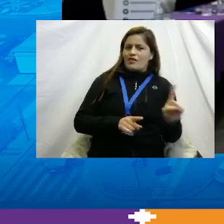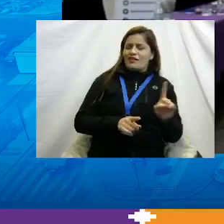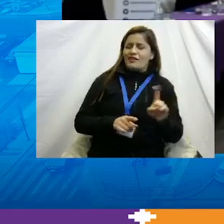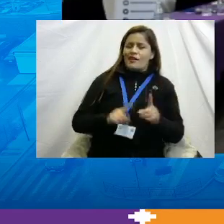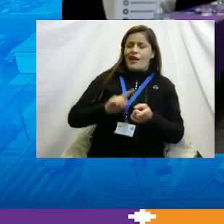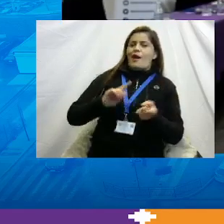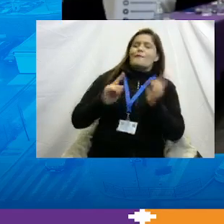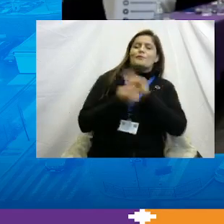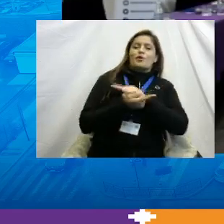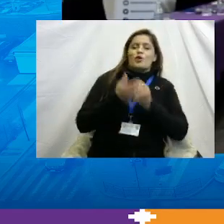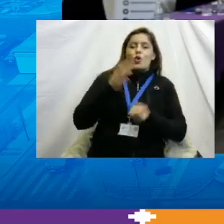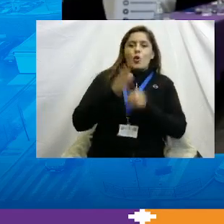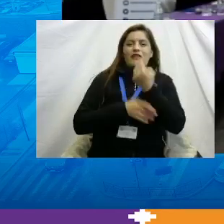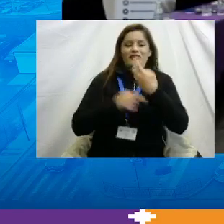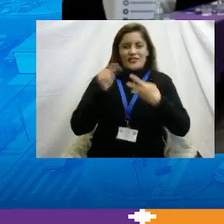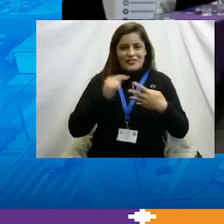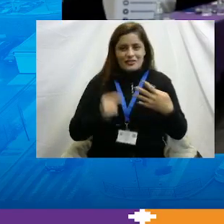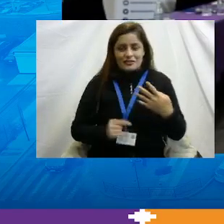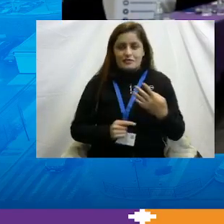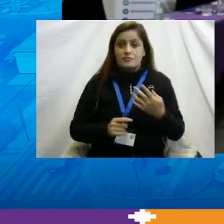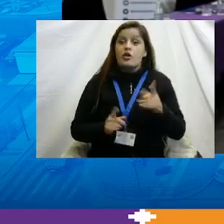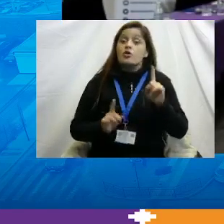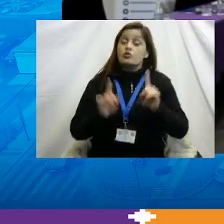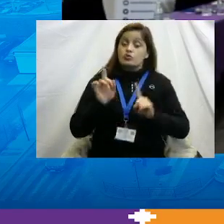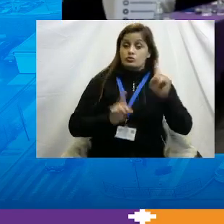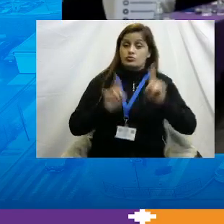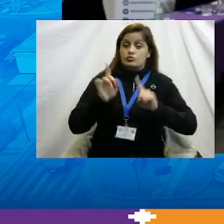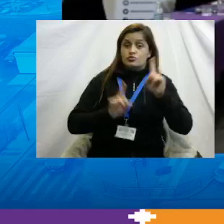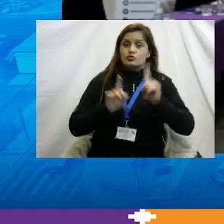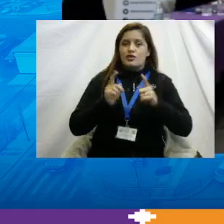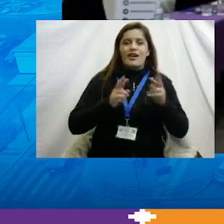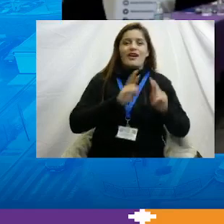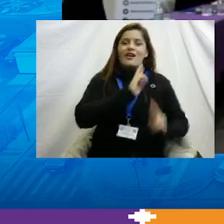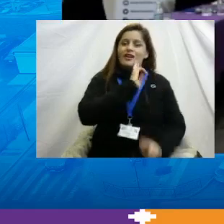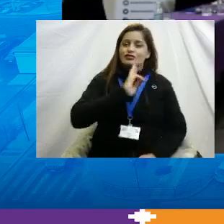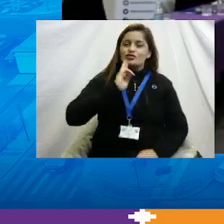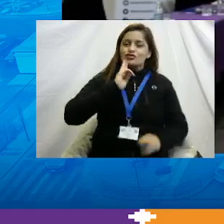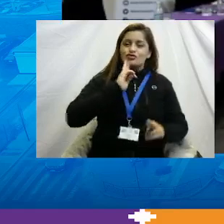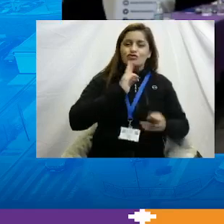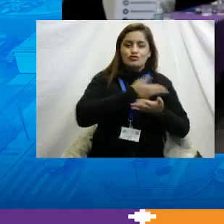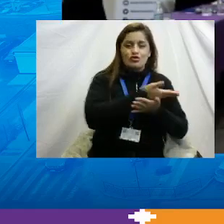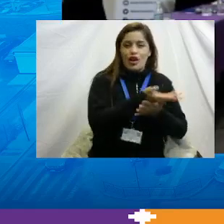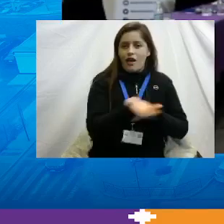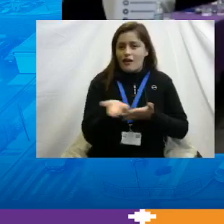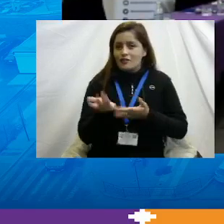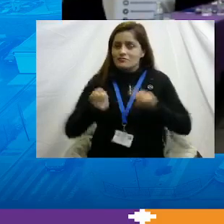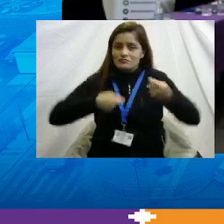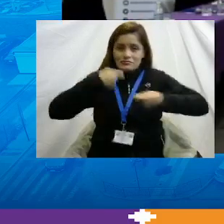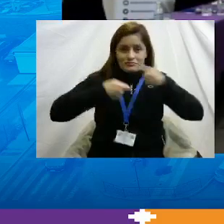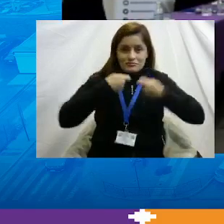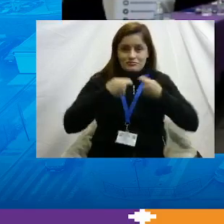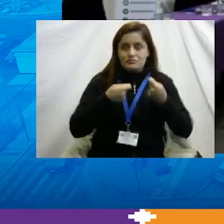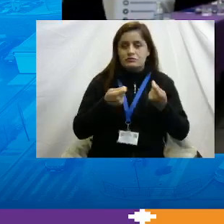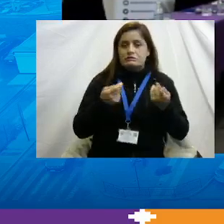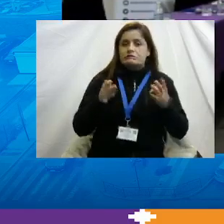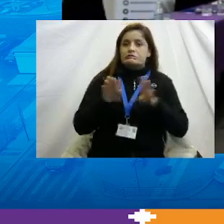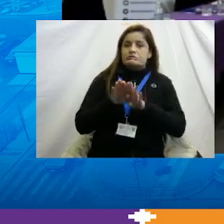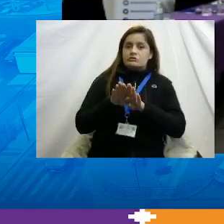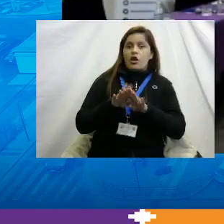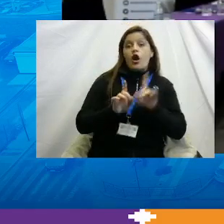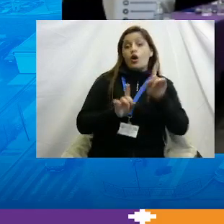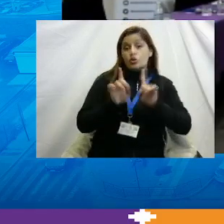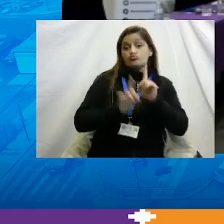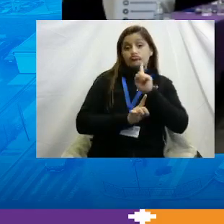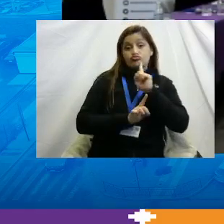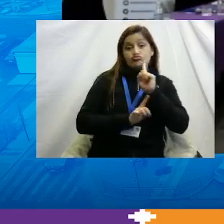hay locales, especialmente restaurantes o locales comerciales que tienen expendio de